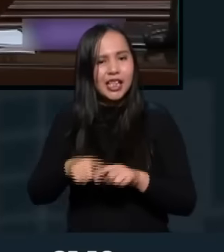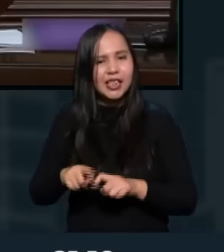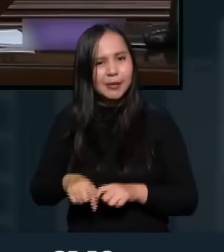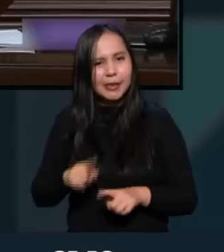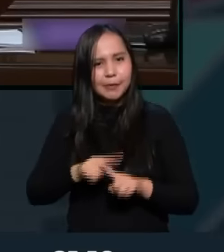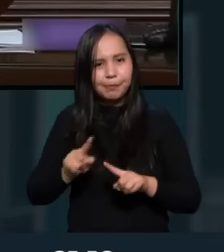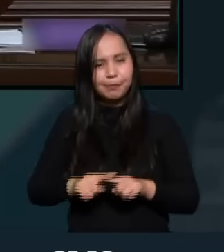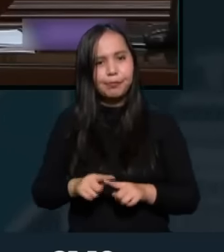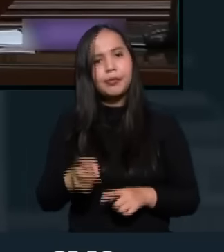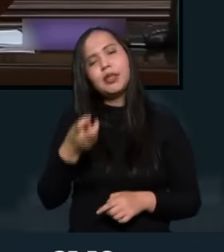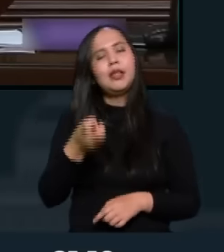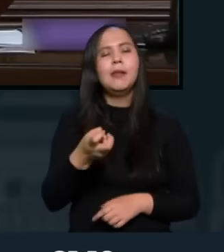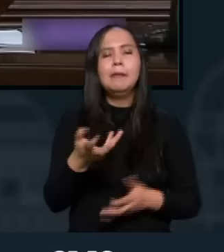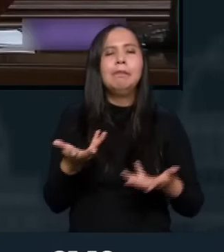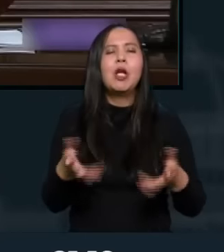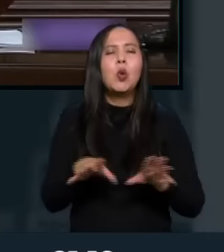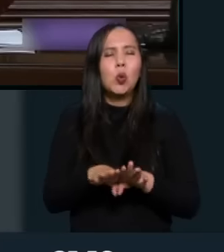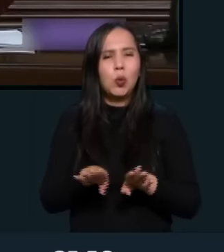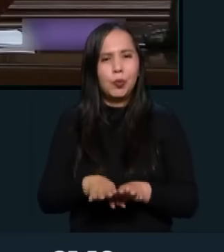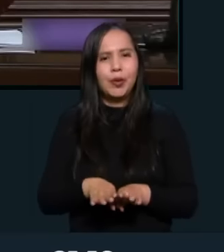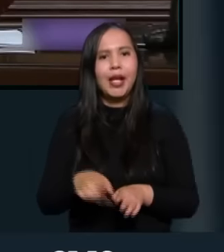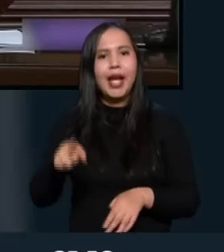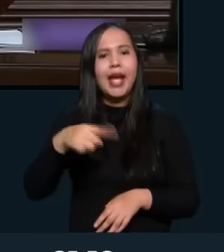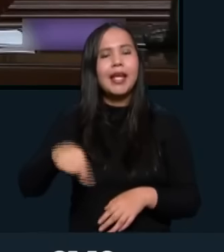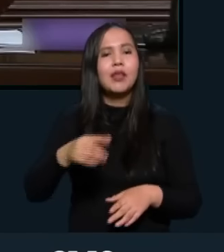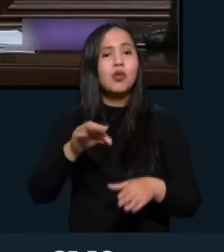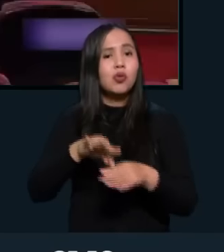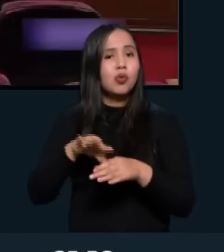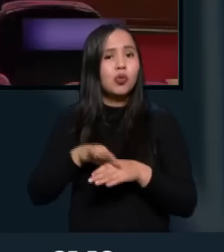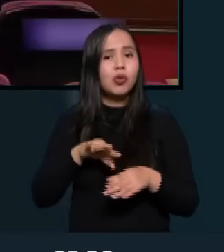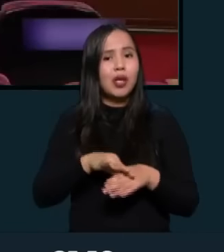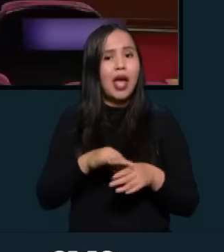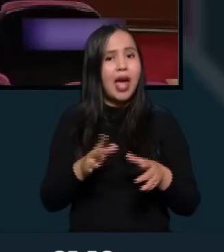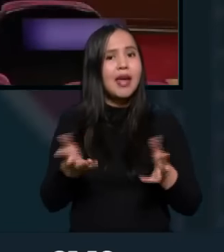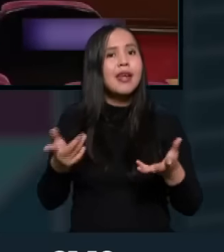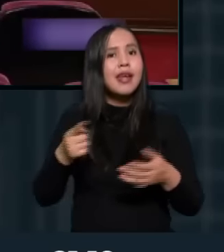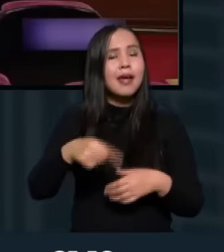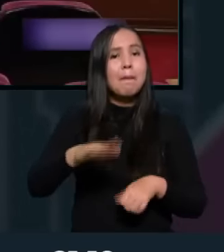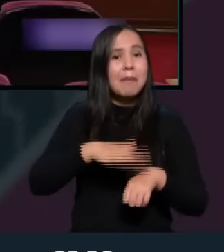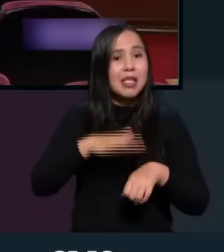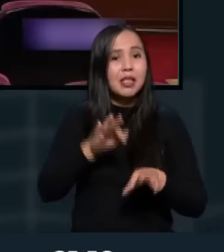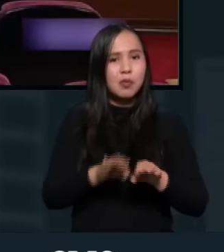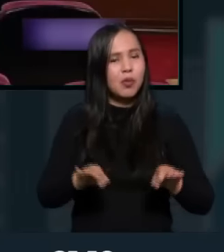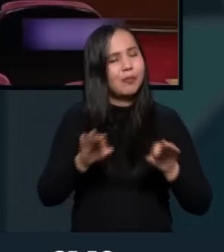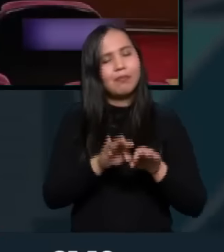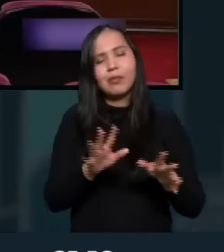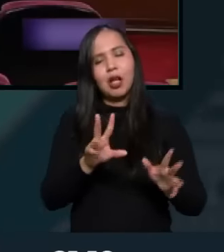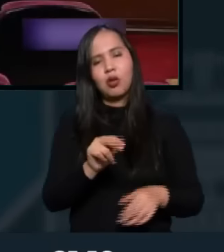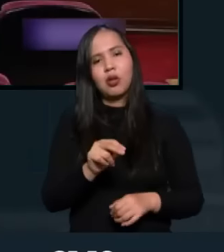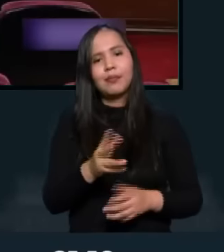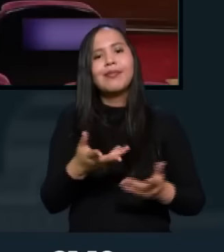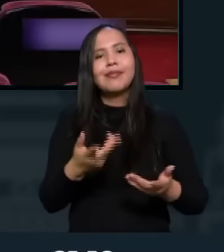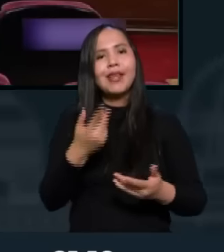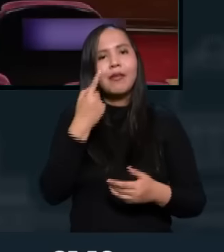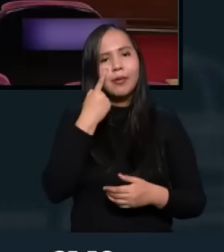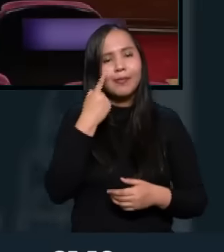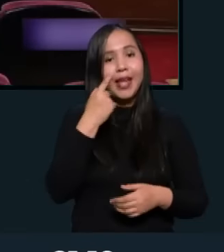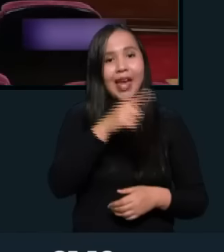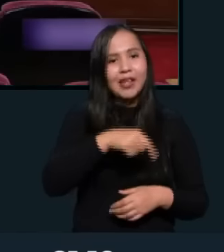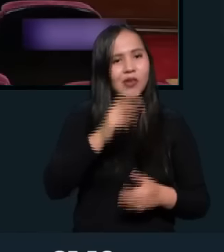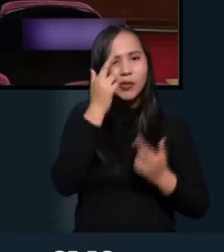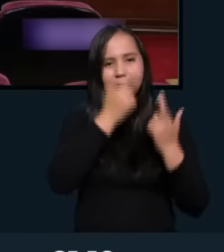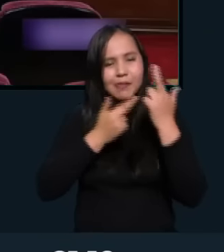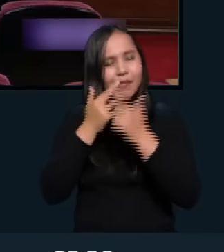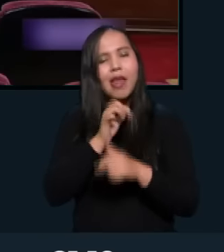se trata de que con una mayoría calificada la Corte pueda tomar las decisiones más relevantes. Insisto, ni siquiera tuvieron que haber analizado el